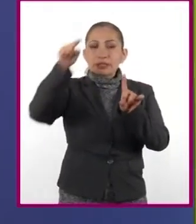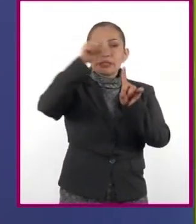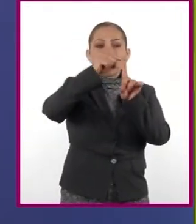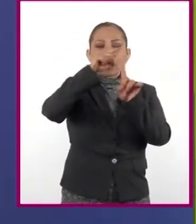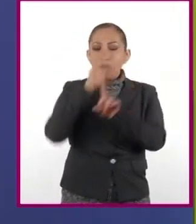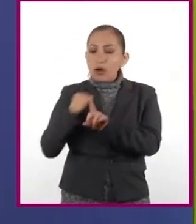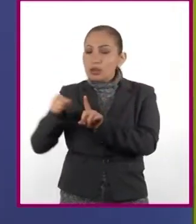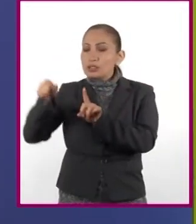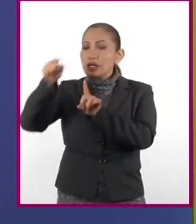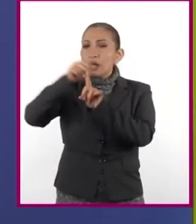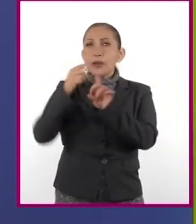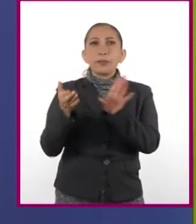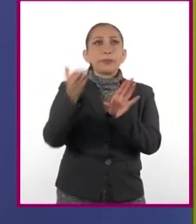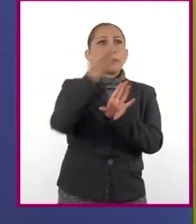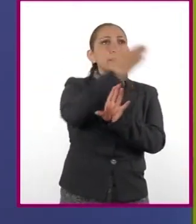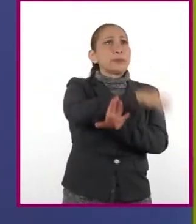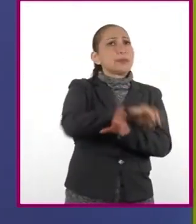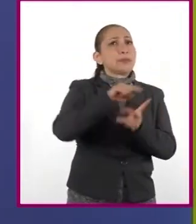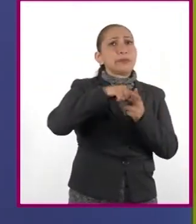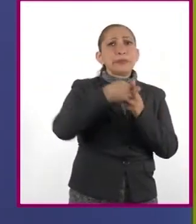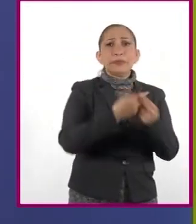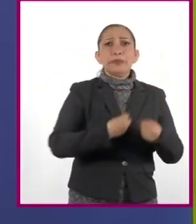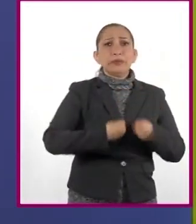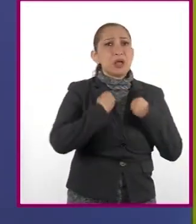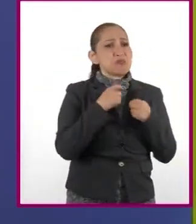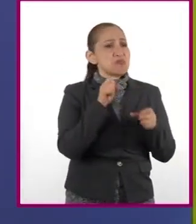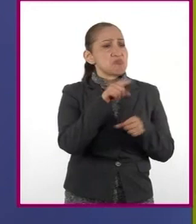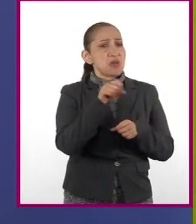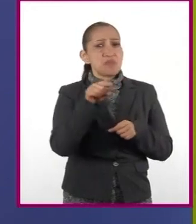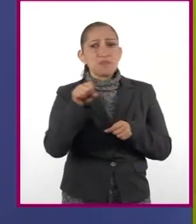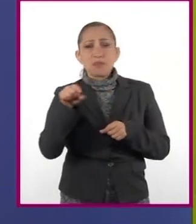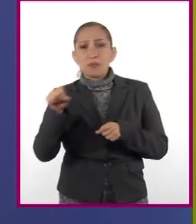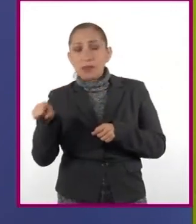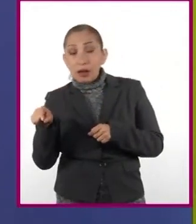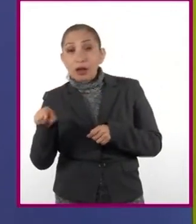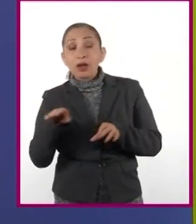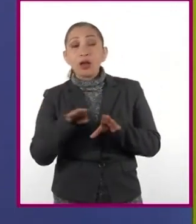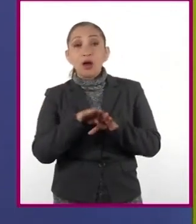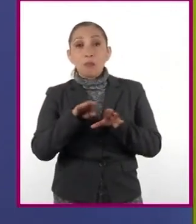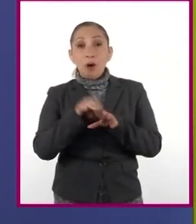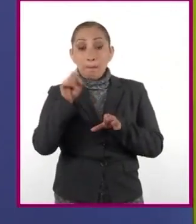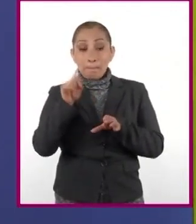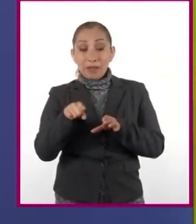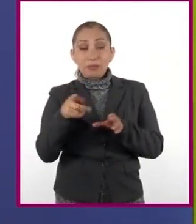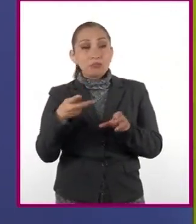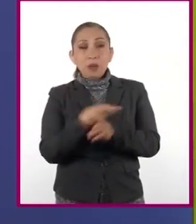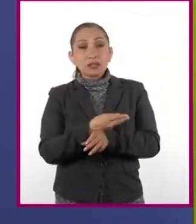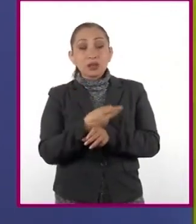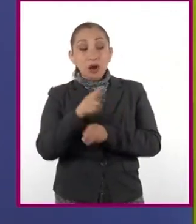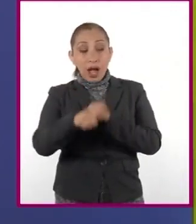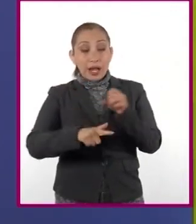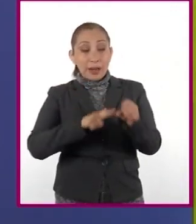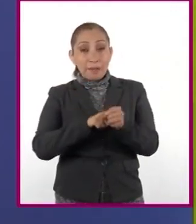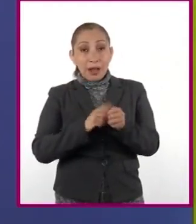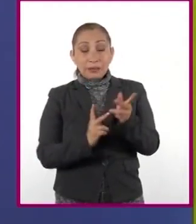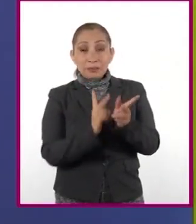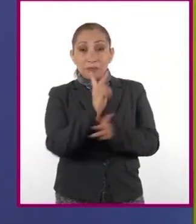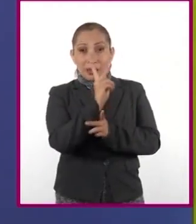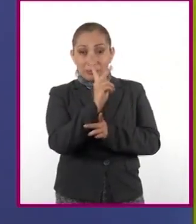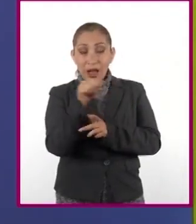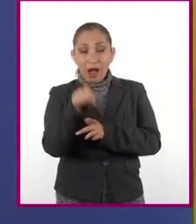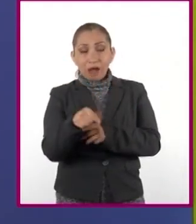han repetido desde el origen de la vida en nuestro planeta y como consecuencia de ello, las especies están